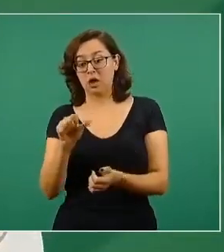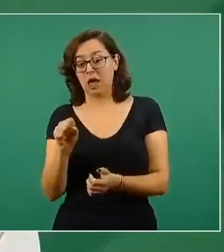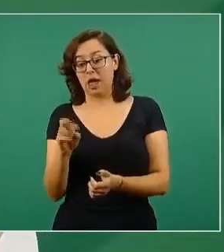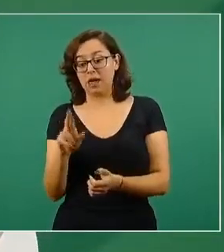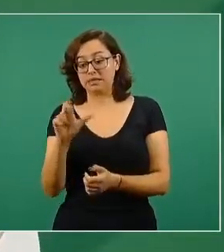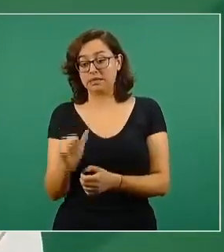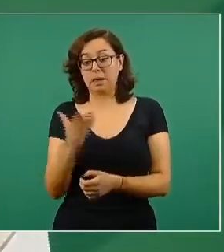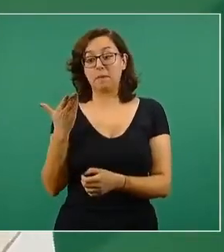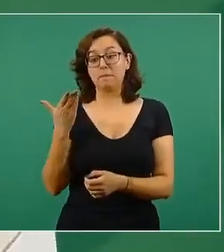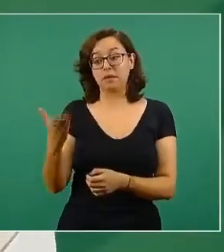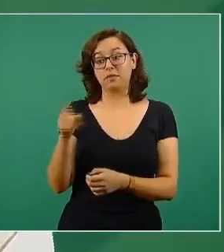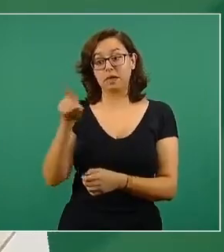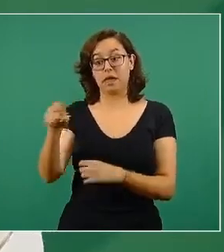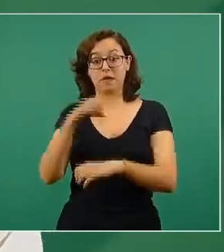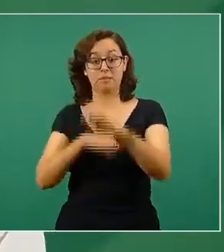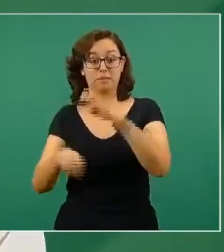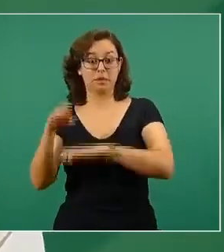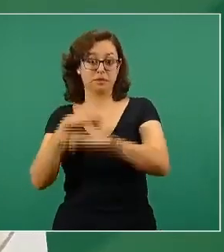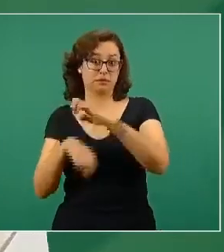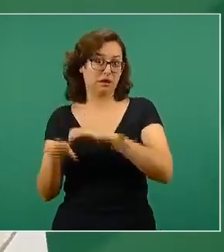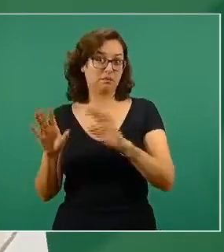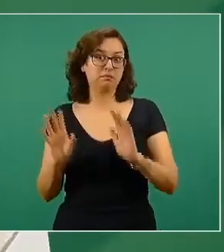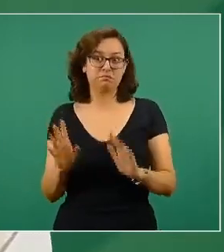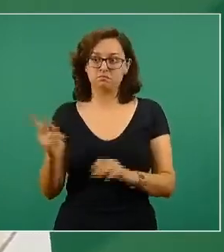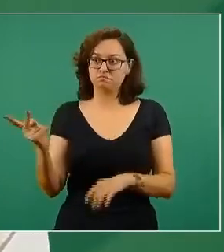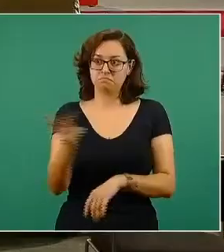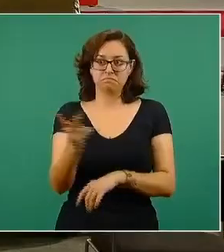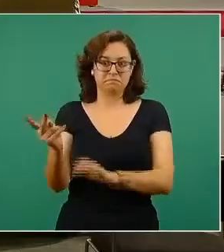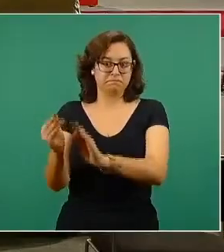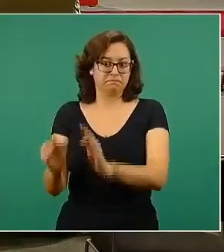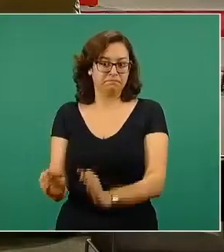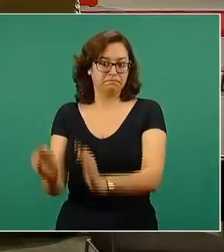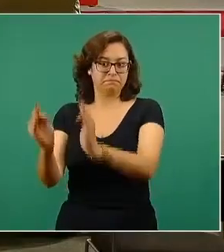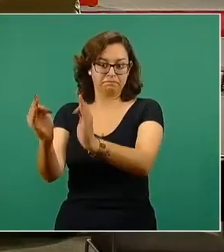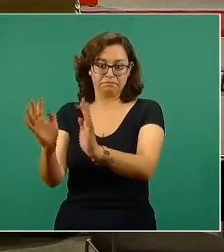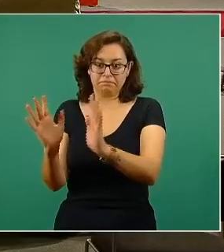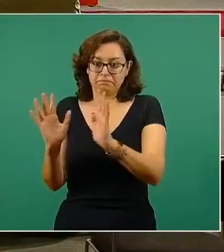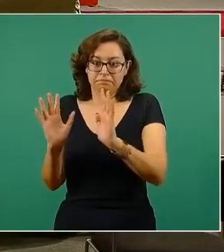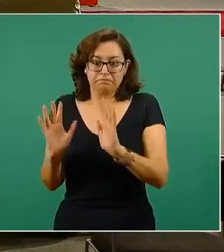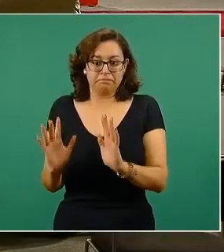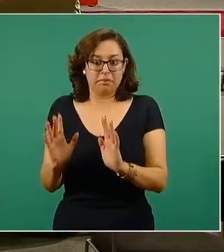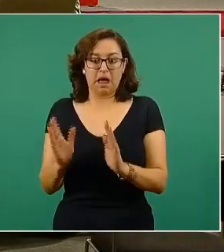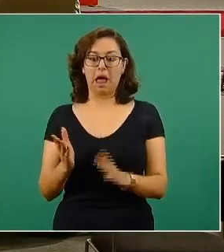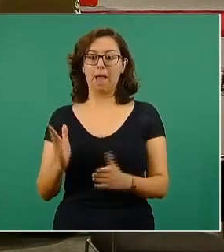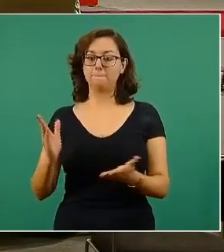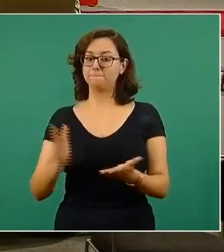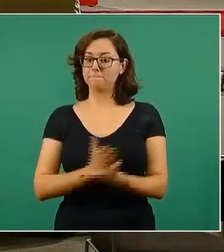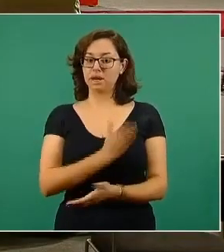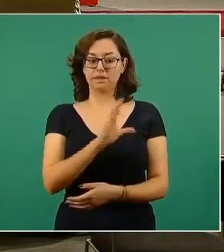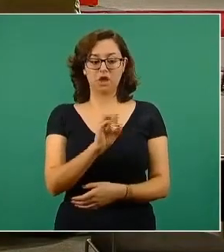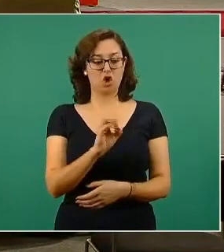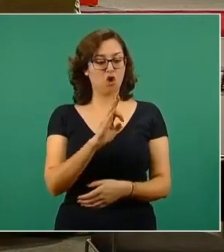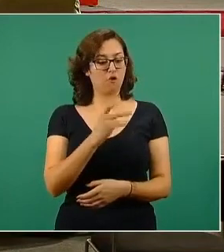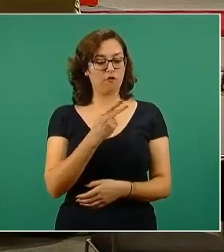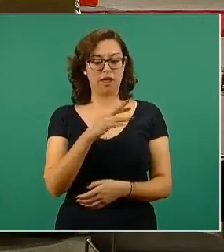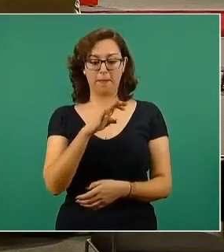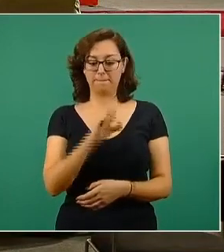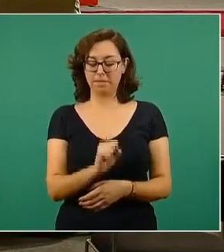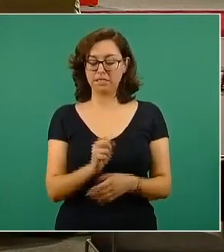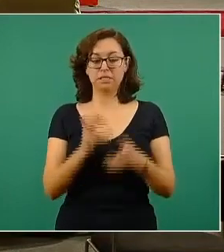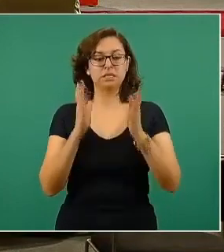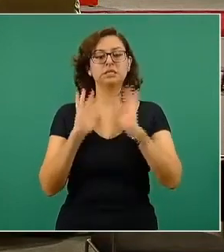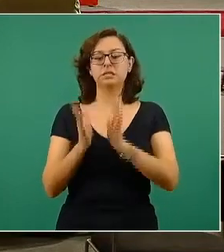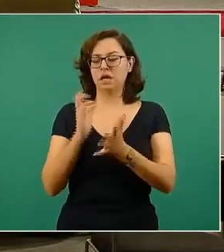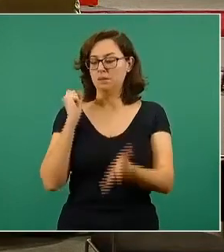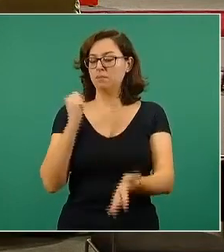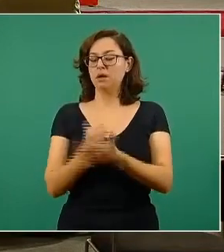a Leomont. Esto no tiene nada que ver con el proceso de regulación sanitaria. COFEPRIS ya liberó 4